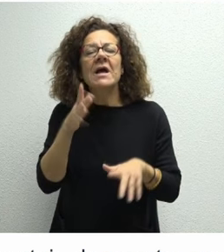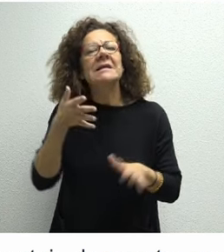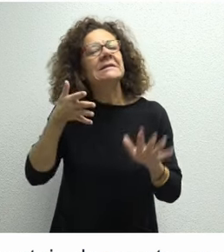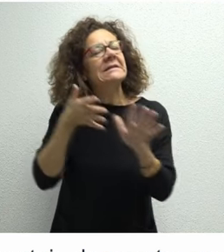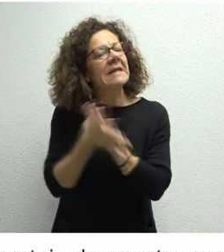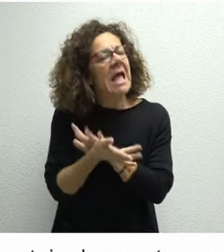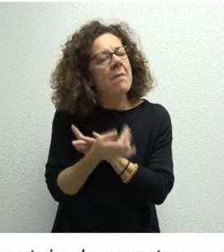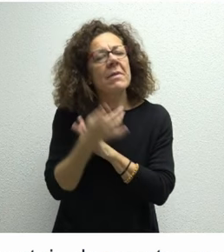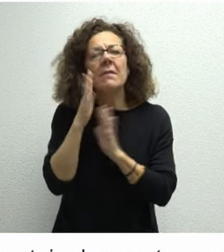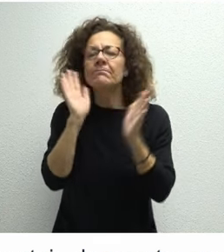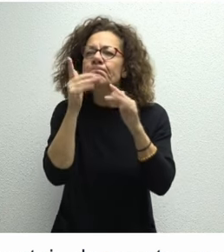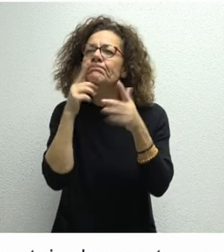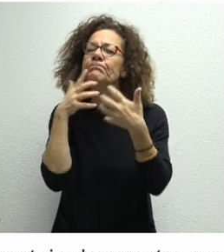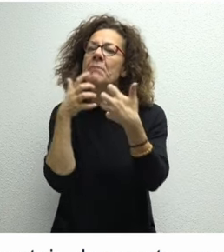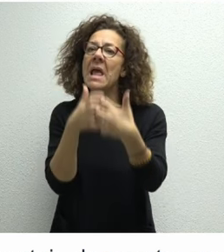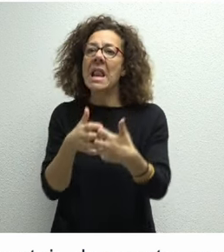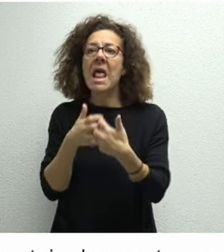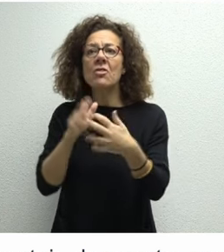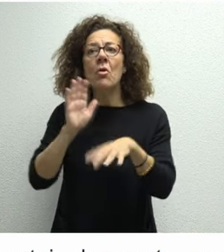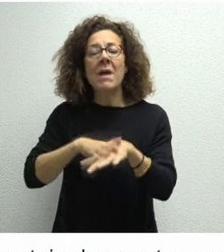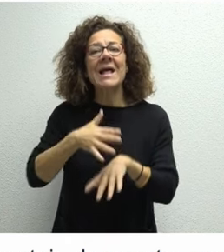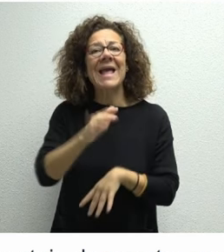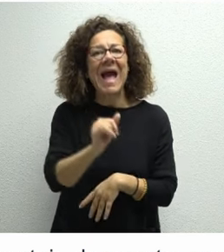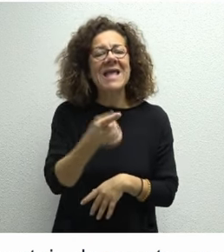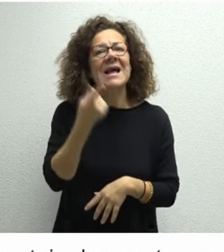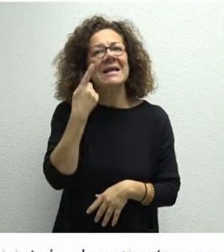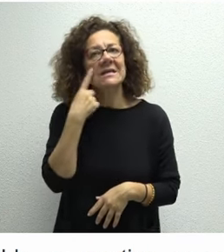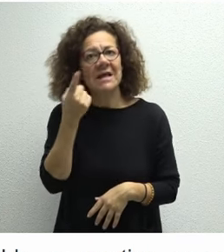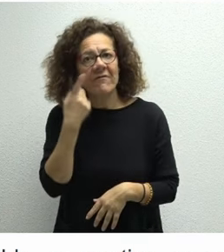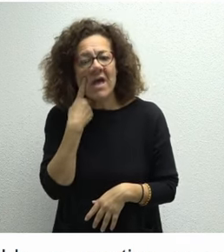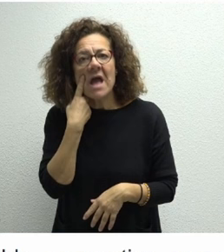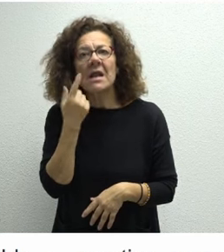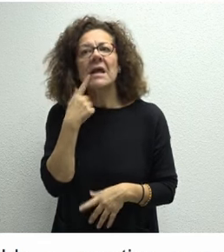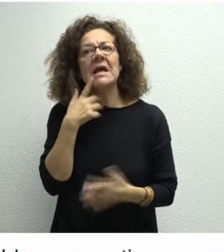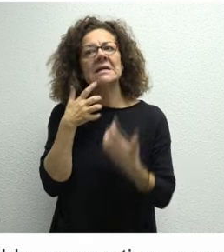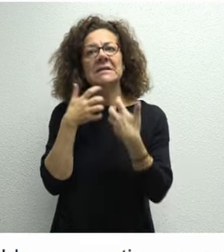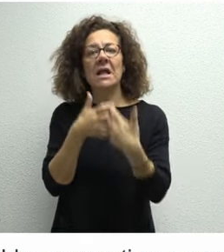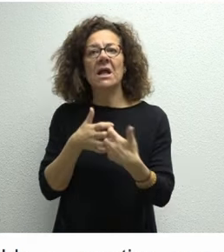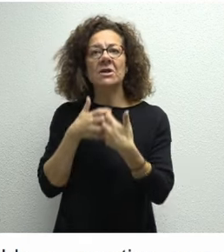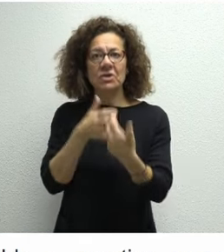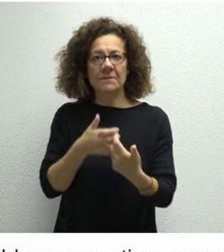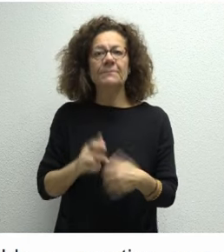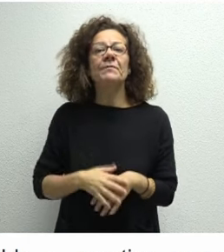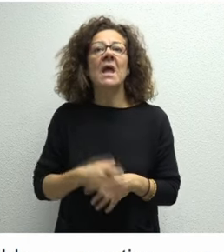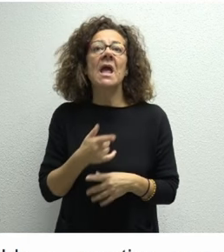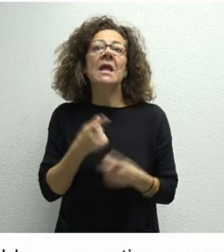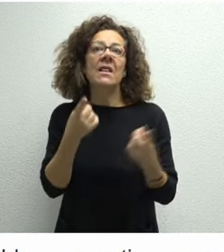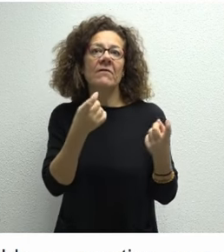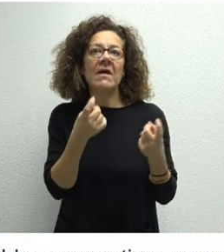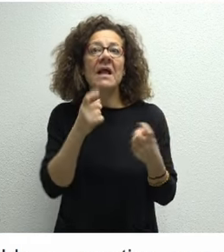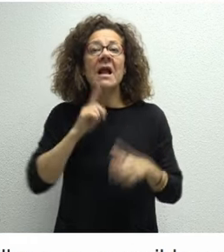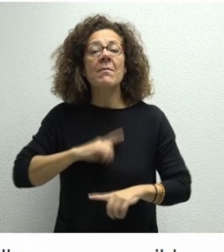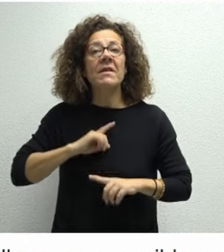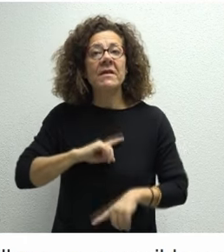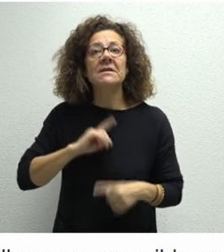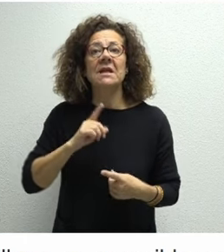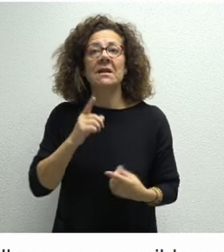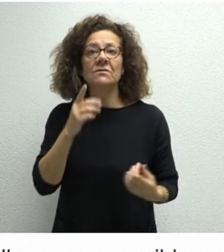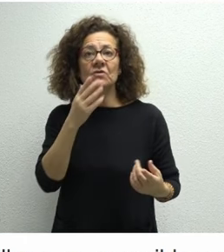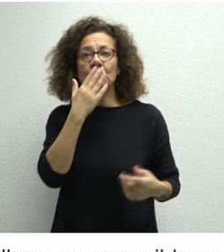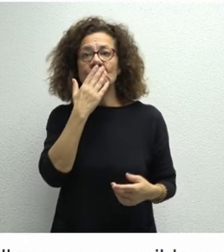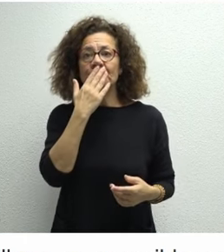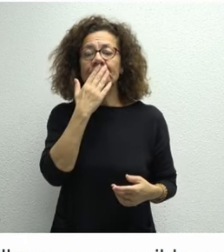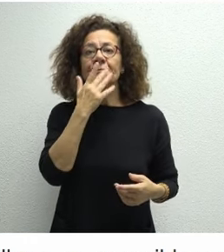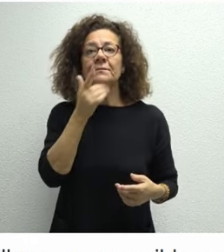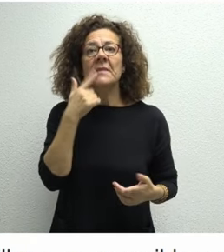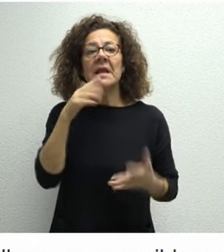continuamente peleando eh para que existan para que se vean y para que se Luche eh Y nos faltan capacidades técnicas específicas que